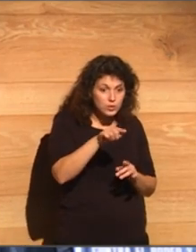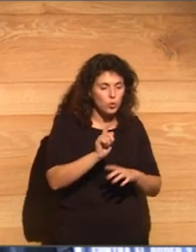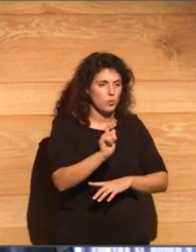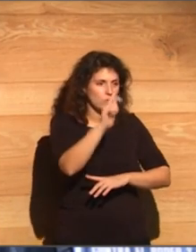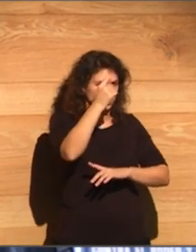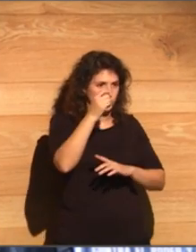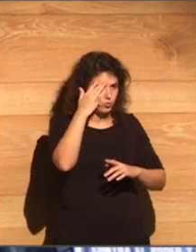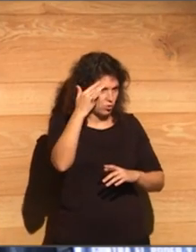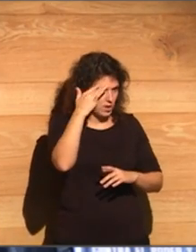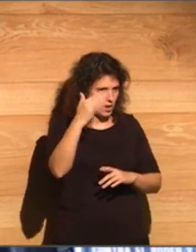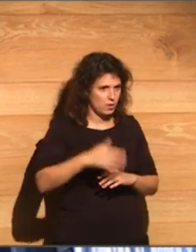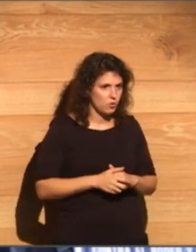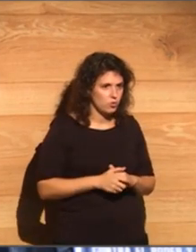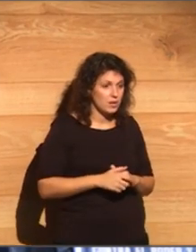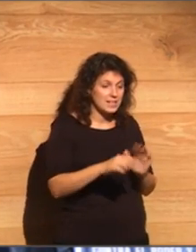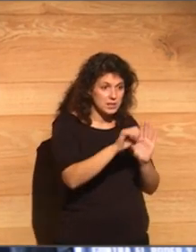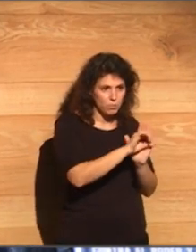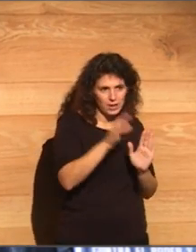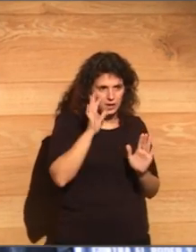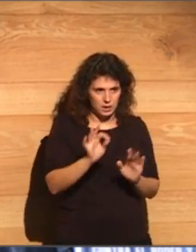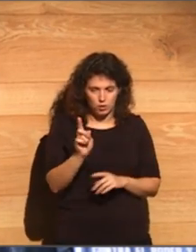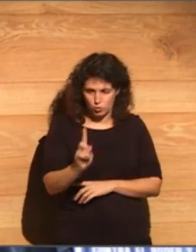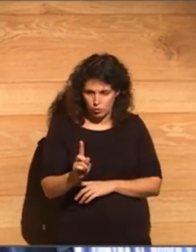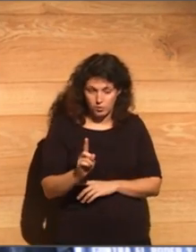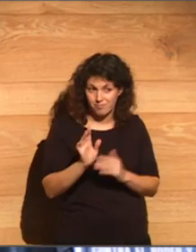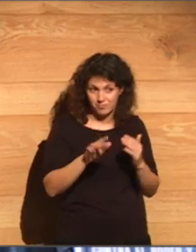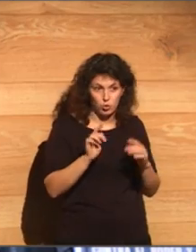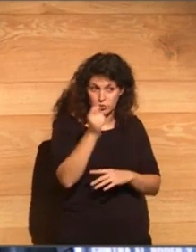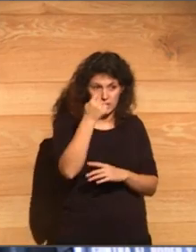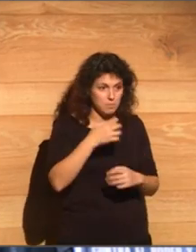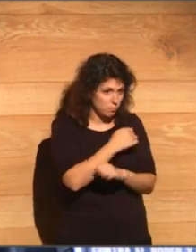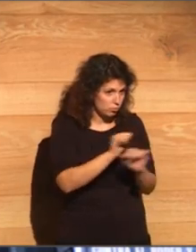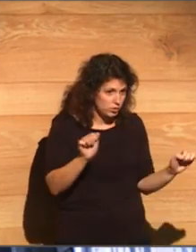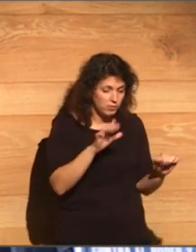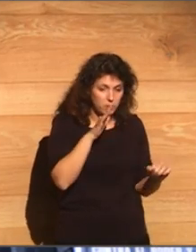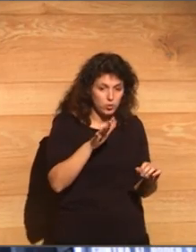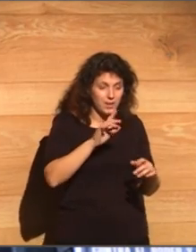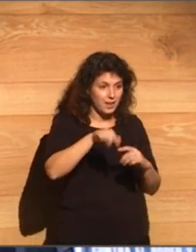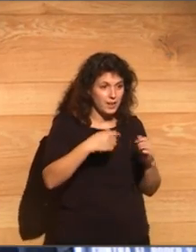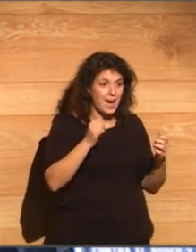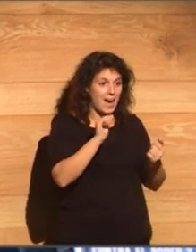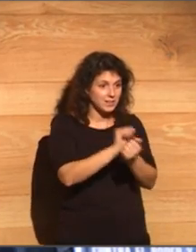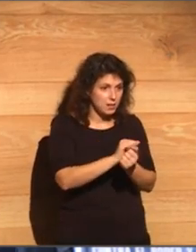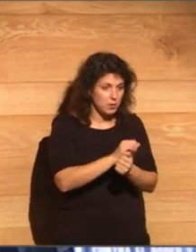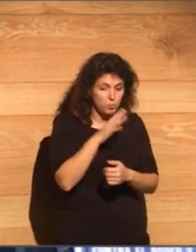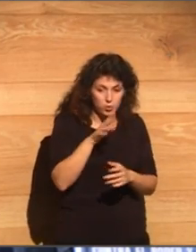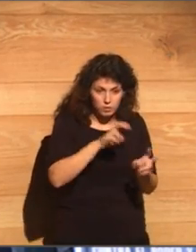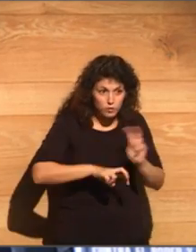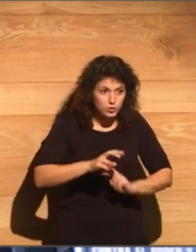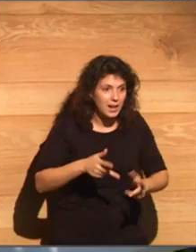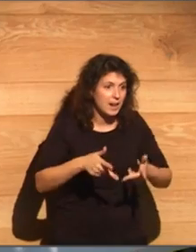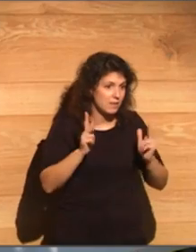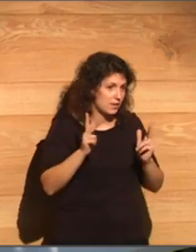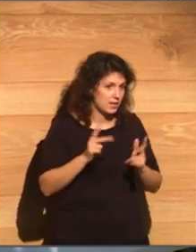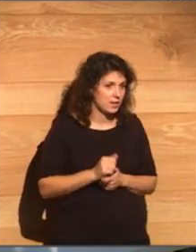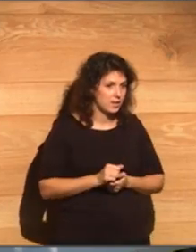más simbólica que real, a la que al final se da cuenta que no se va a llegar, incluso cuando por fin él se queda atrapado, él busca la libertad, pero al final acaba atrapado en la